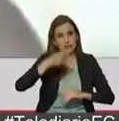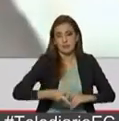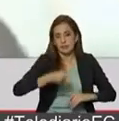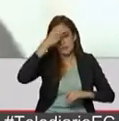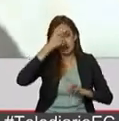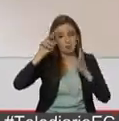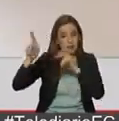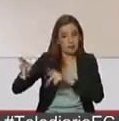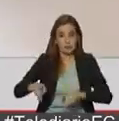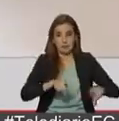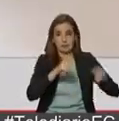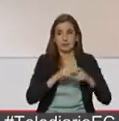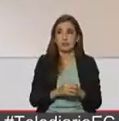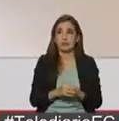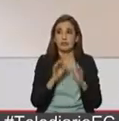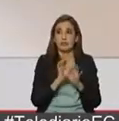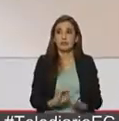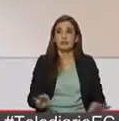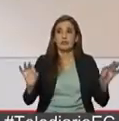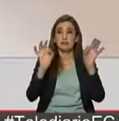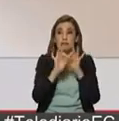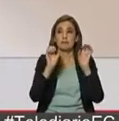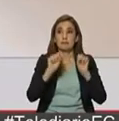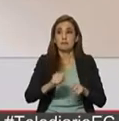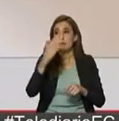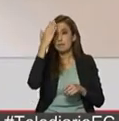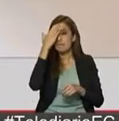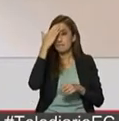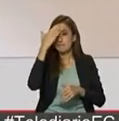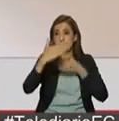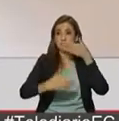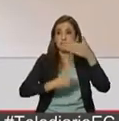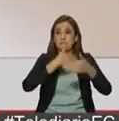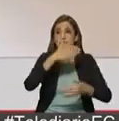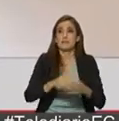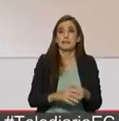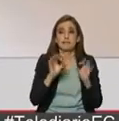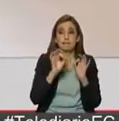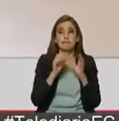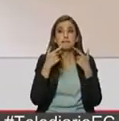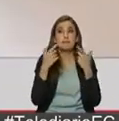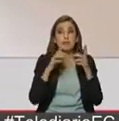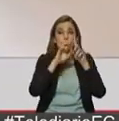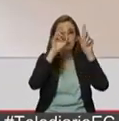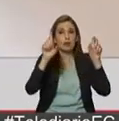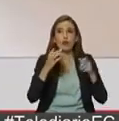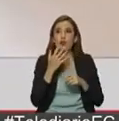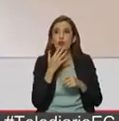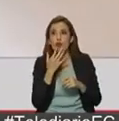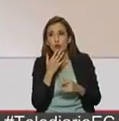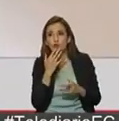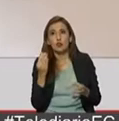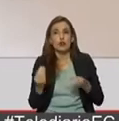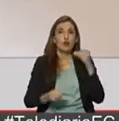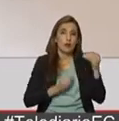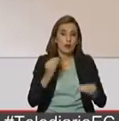planificación de innovación. También es importante saber proyectar mi marca. ¿Cuáles son los colores corporativos, la tipografía?